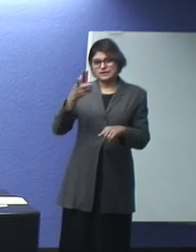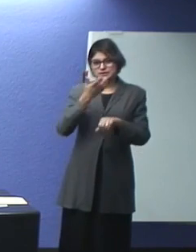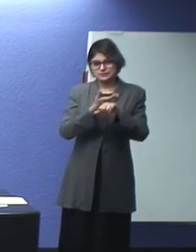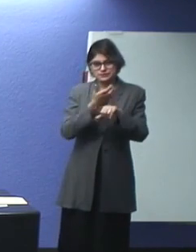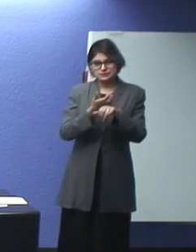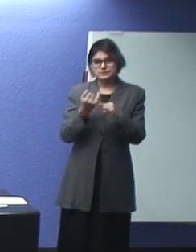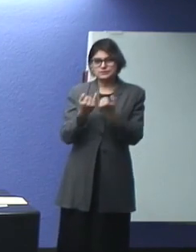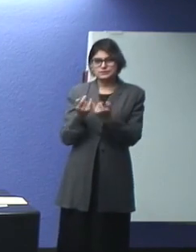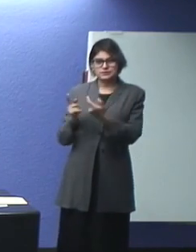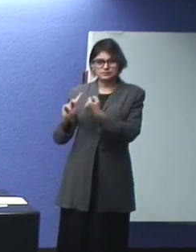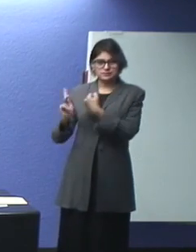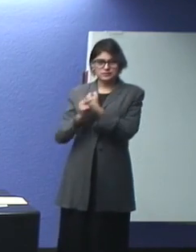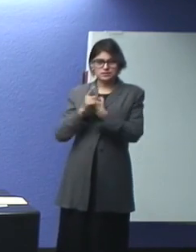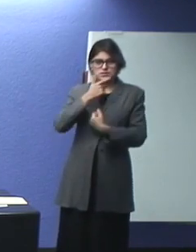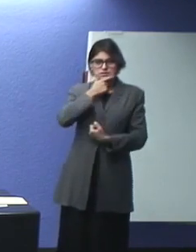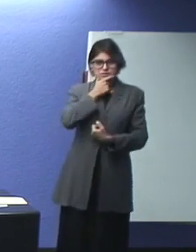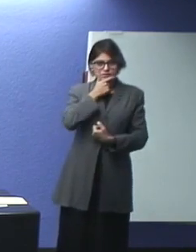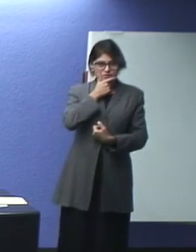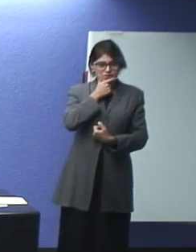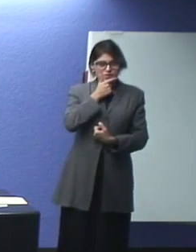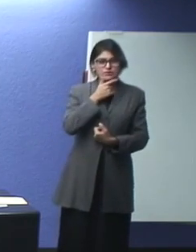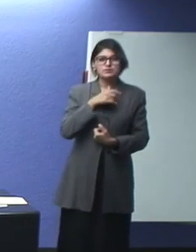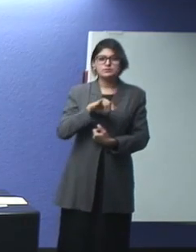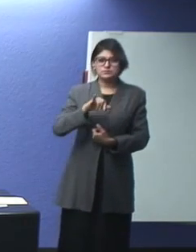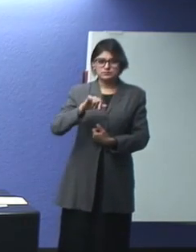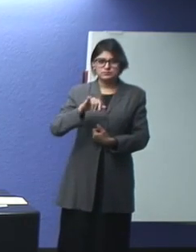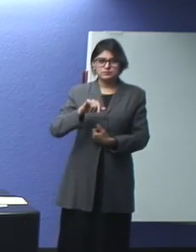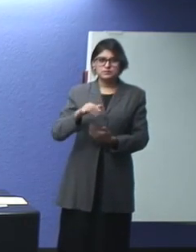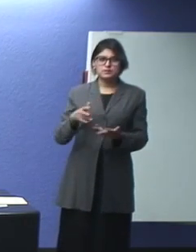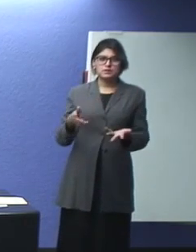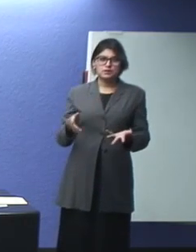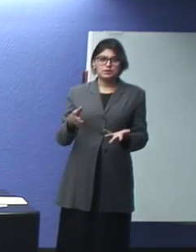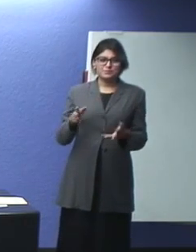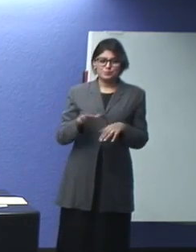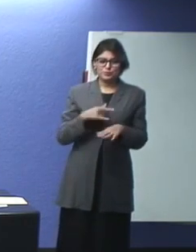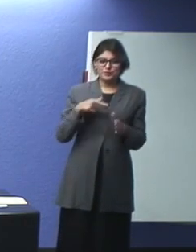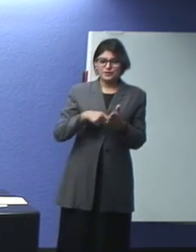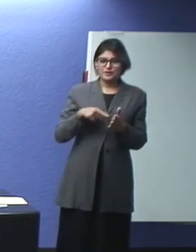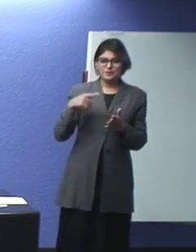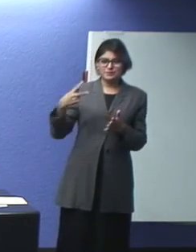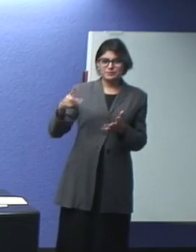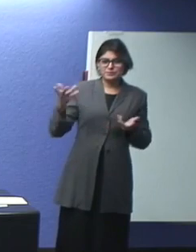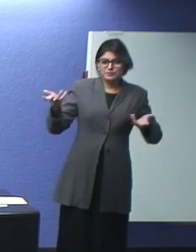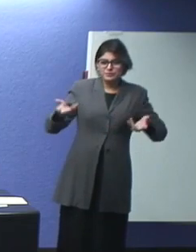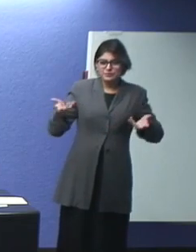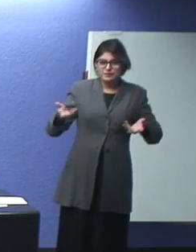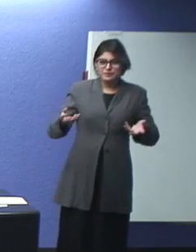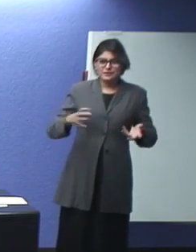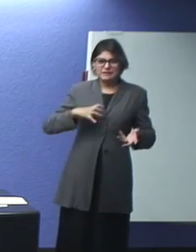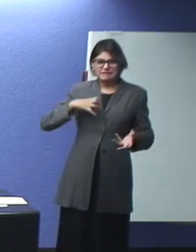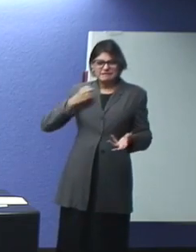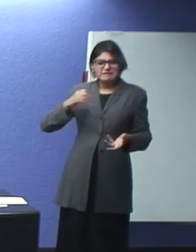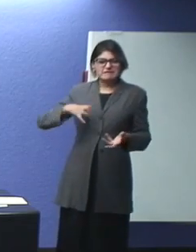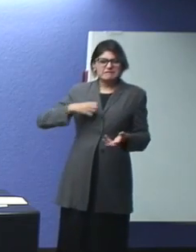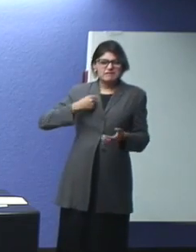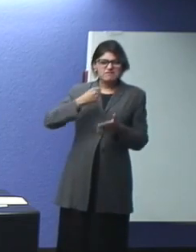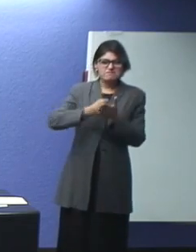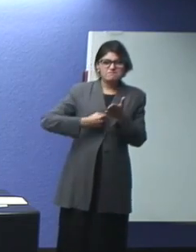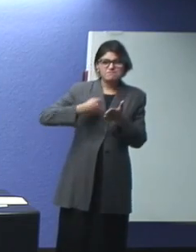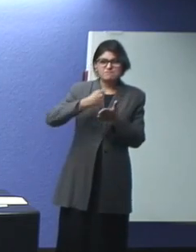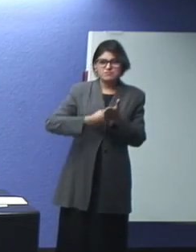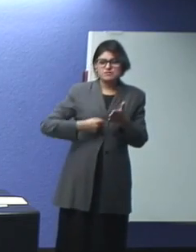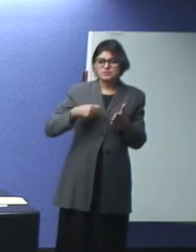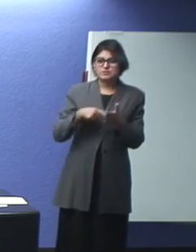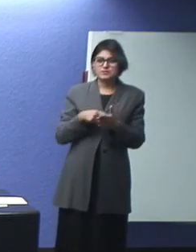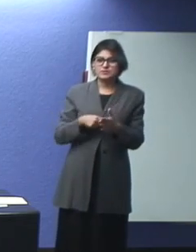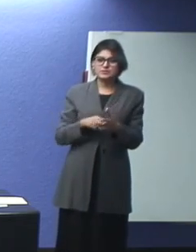Unidos como en Inglaterra, y sobre todo porque da mucha referencia a este movimiento de vida independiente con otro gran tema que nos podemos quedar aquí horas,